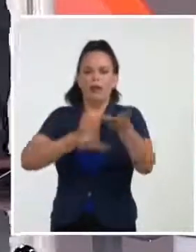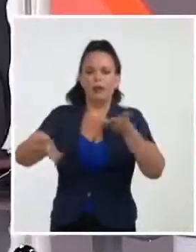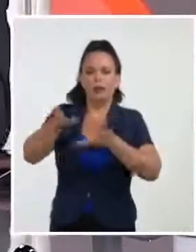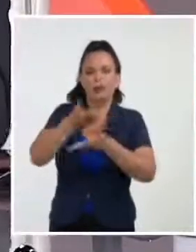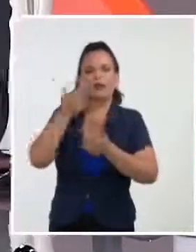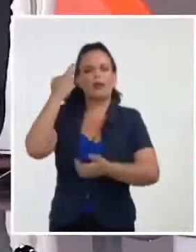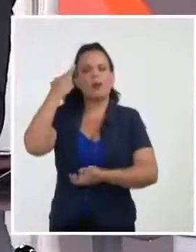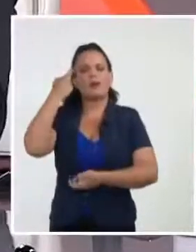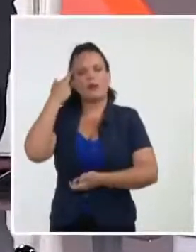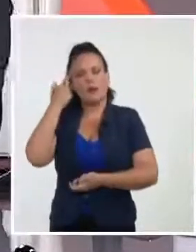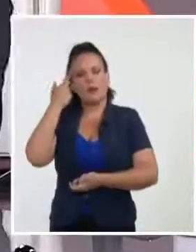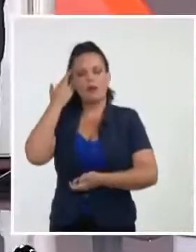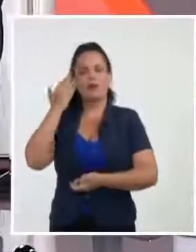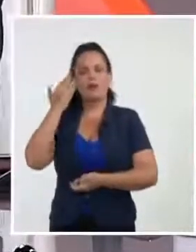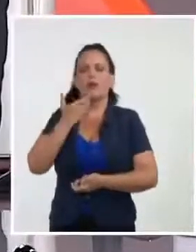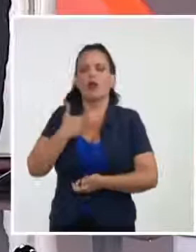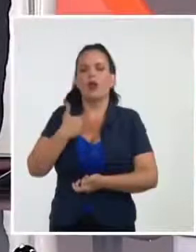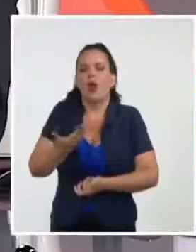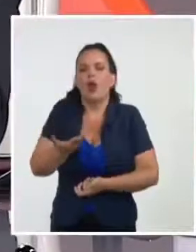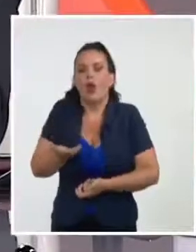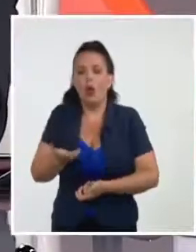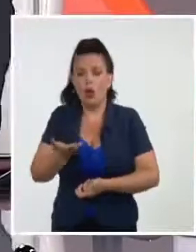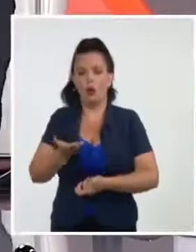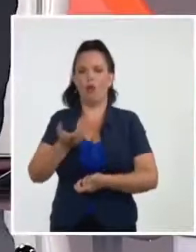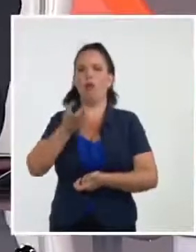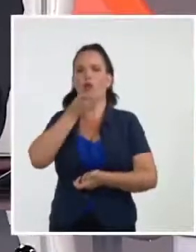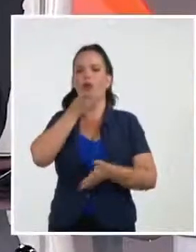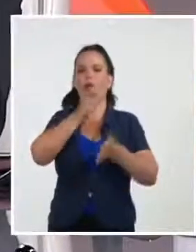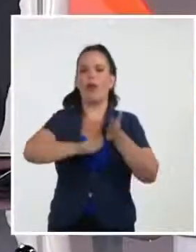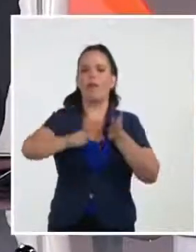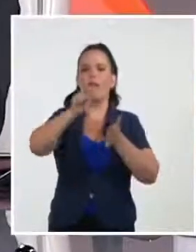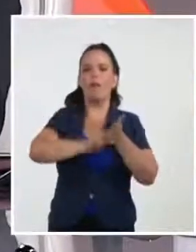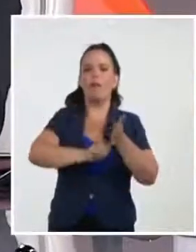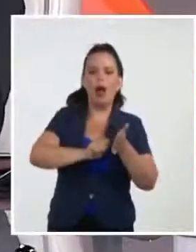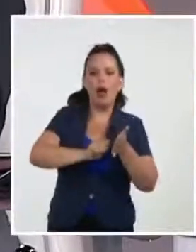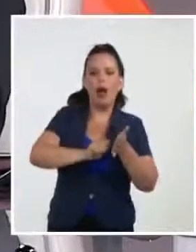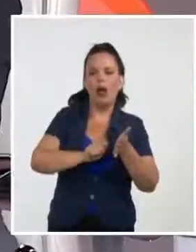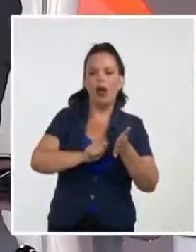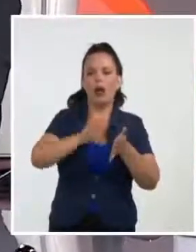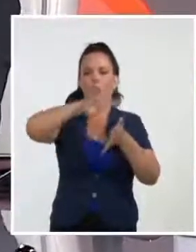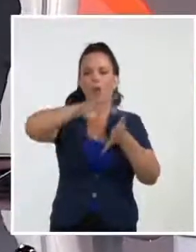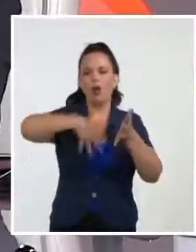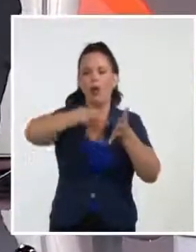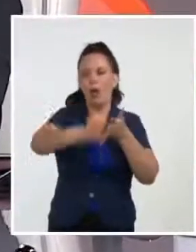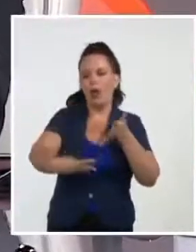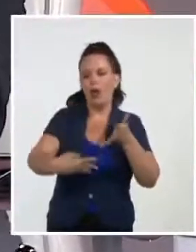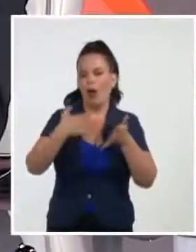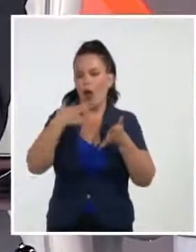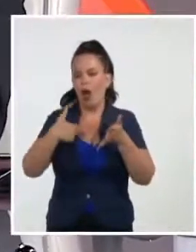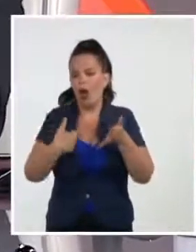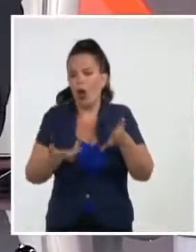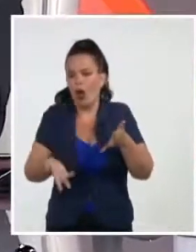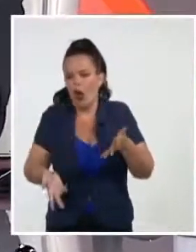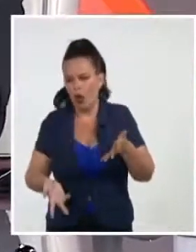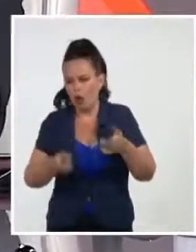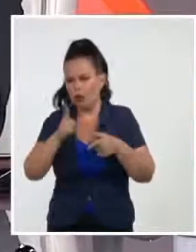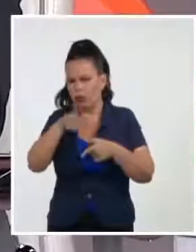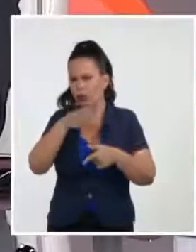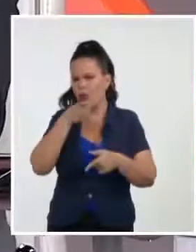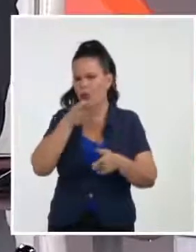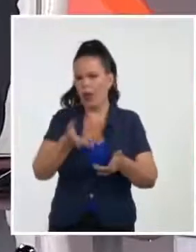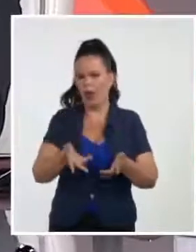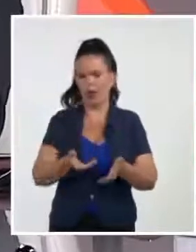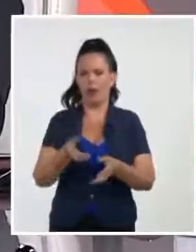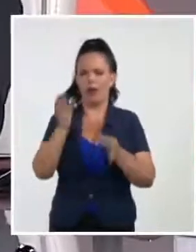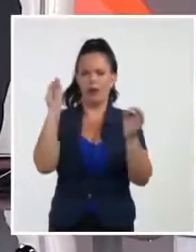poco cómo es que se hacen estos modelos, cuáles son las variables que se tienen en cuenta a la hora de hacer predicciones sobre el desarrollo